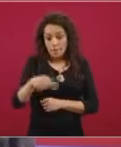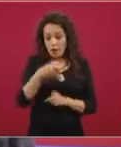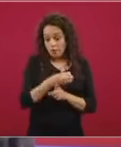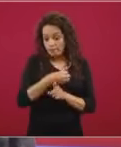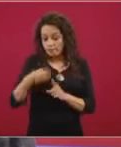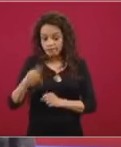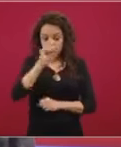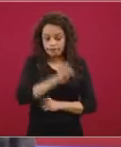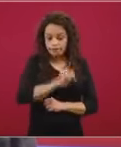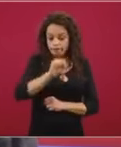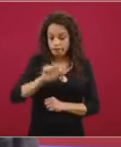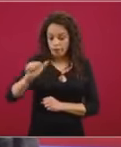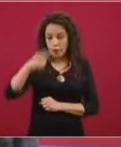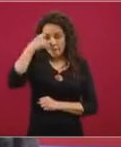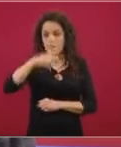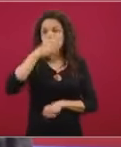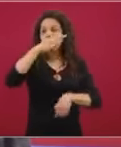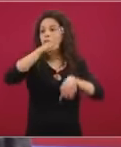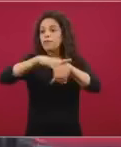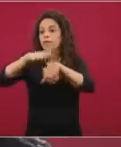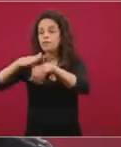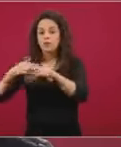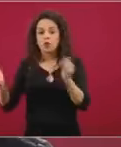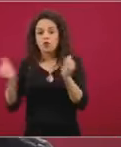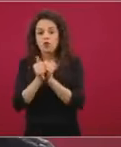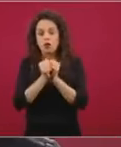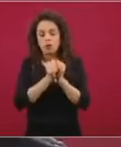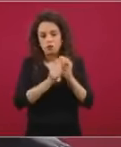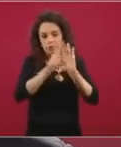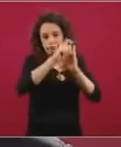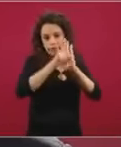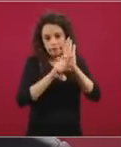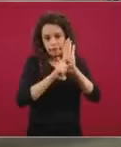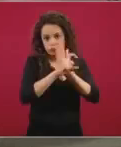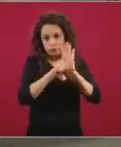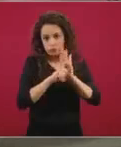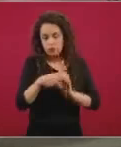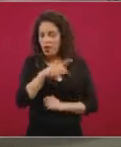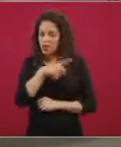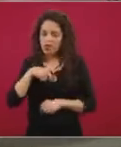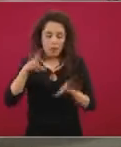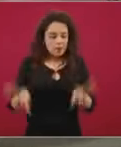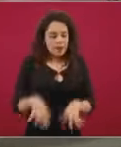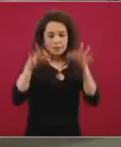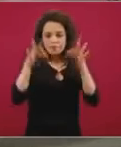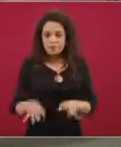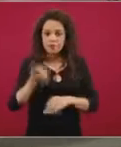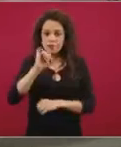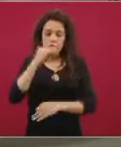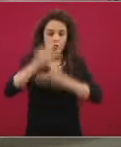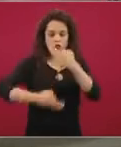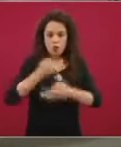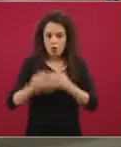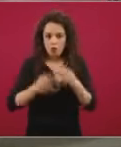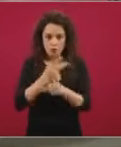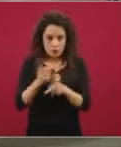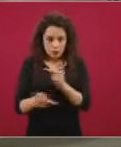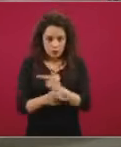Salud establecer etiquetado de advertencia, debe cumplirse. Ahora, un matiz. Estos